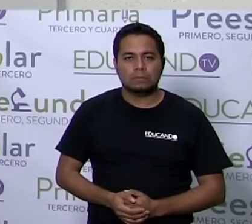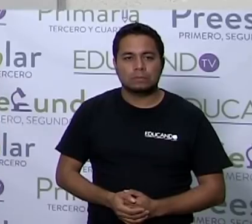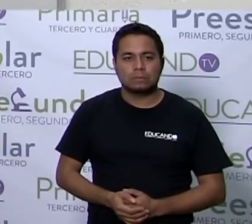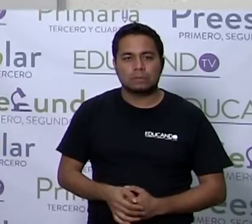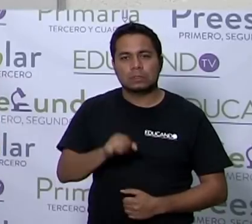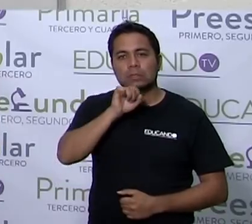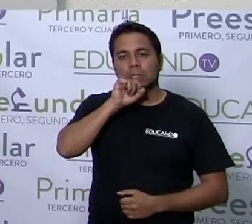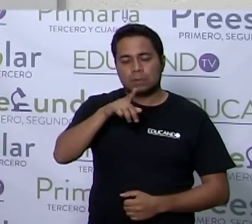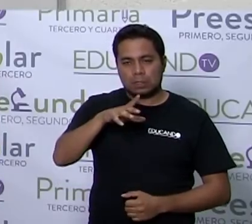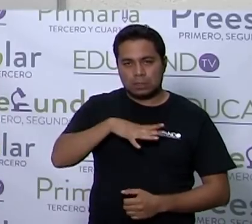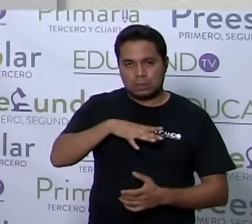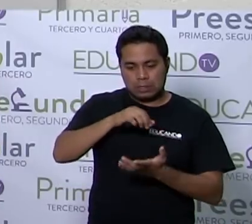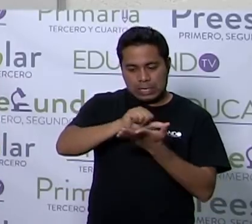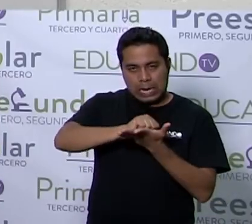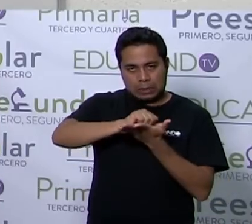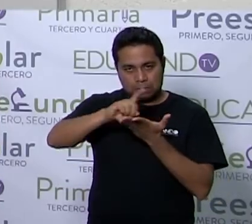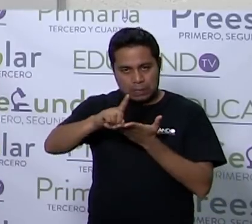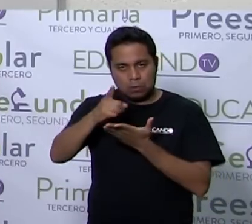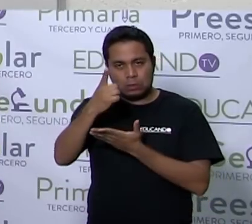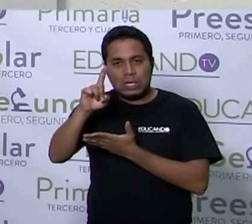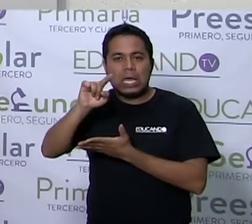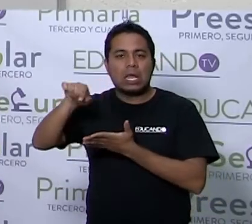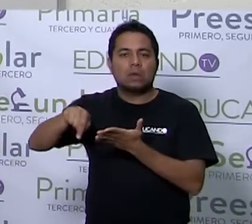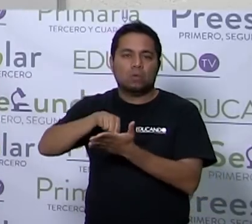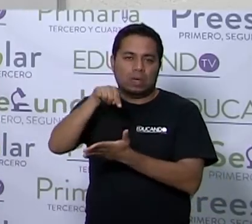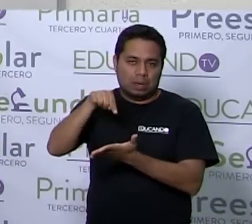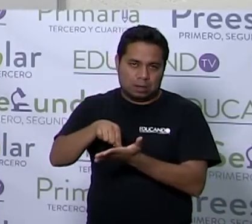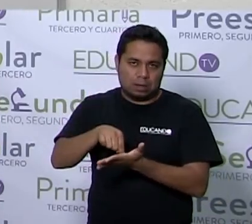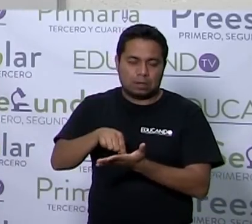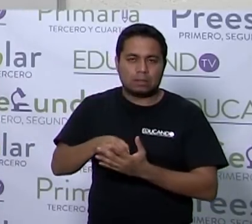Tenemos adverbios de lugar.